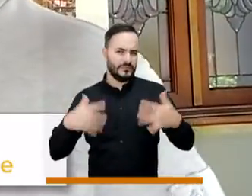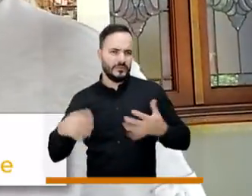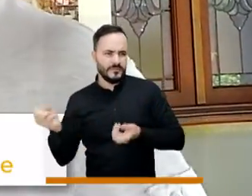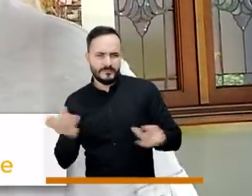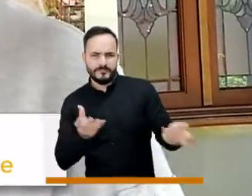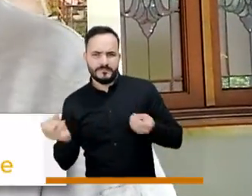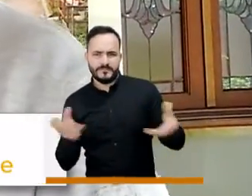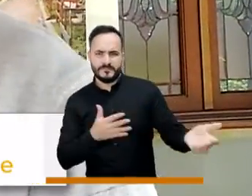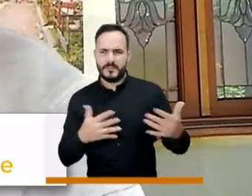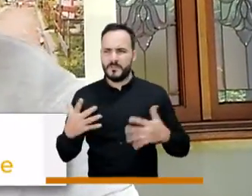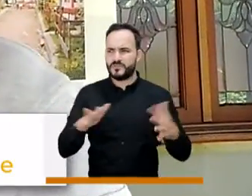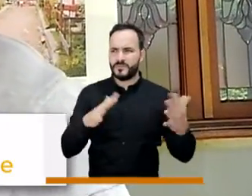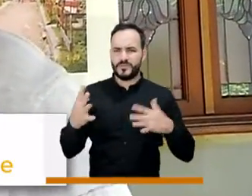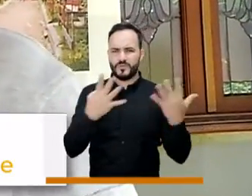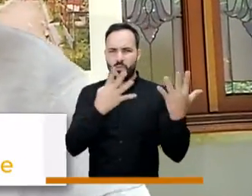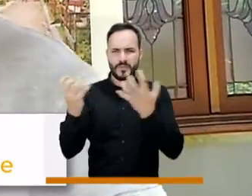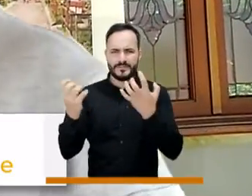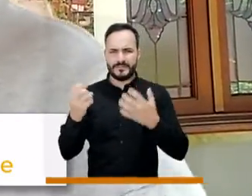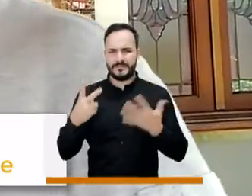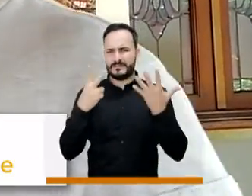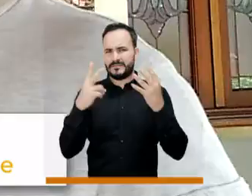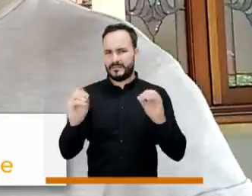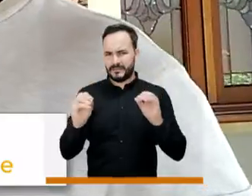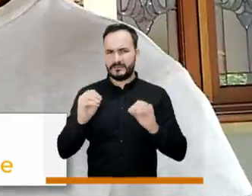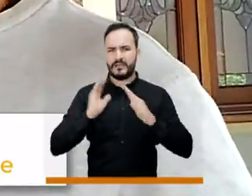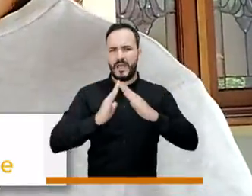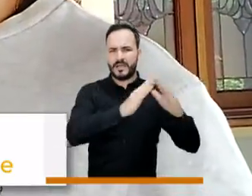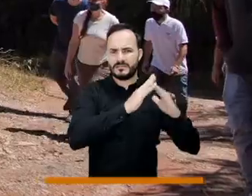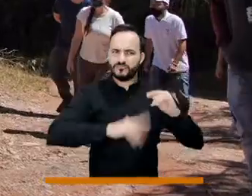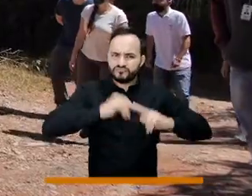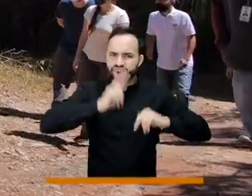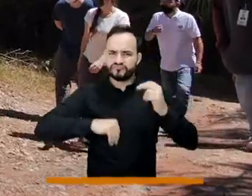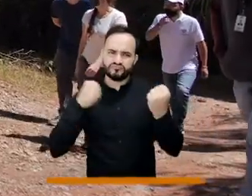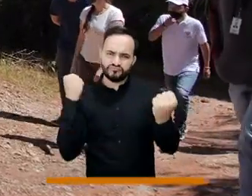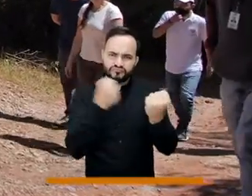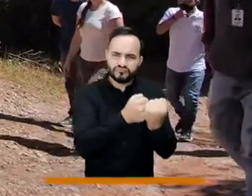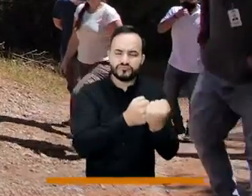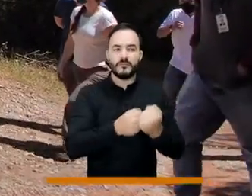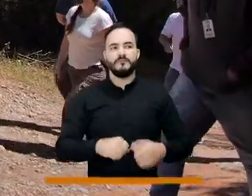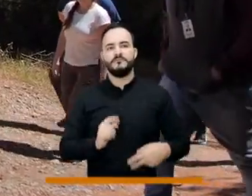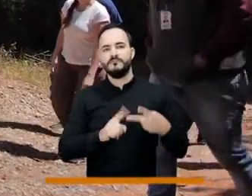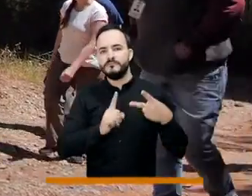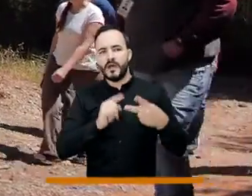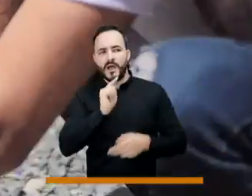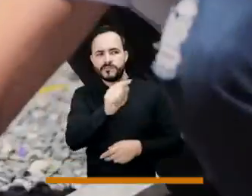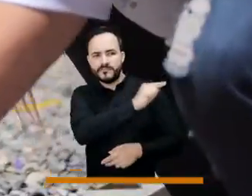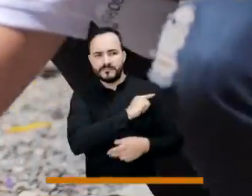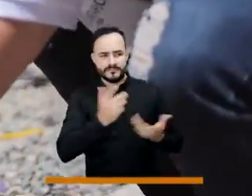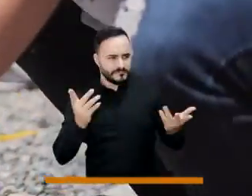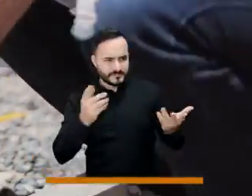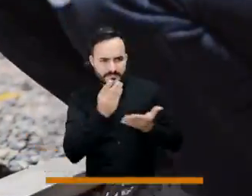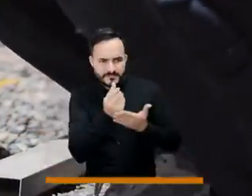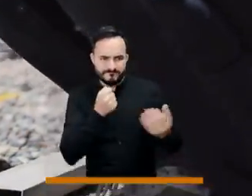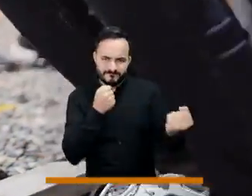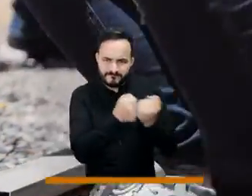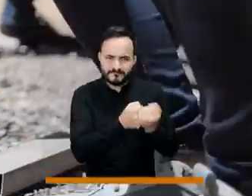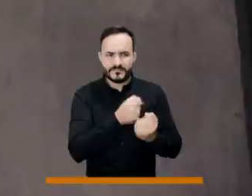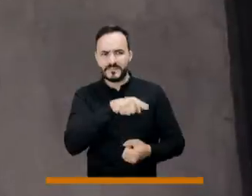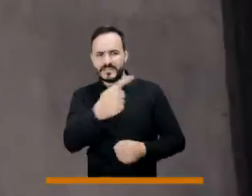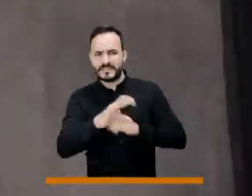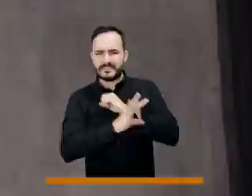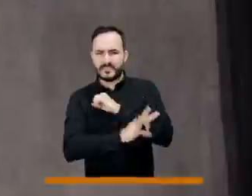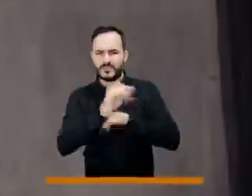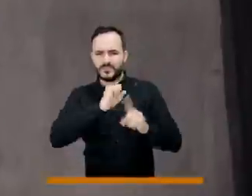construir 970 viviendas aproximadamente, apoyarlos en su tejido económico, apoyar en acompañamiento